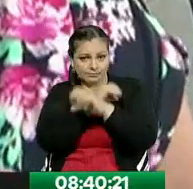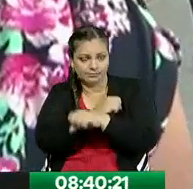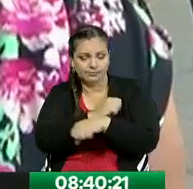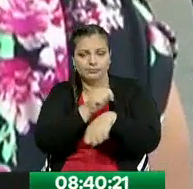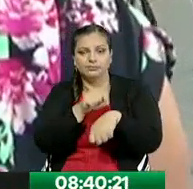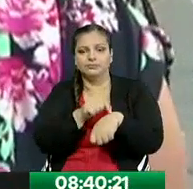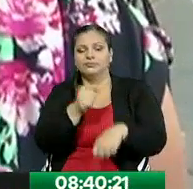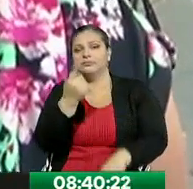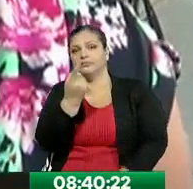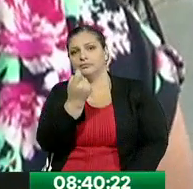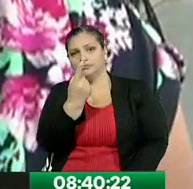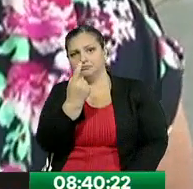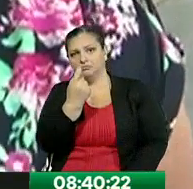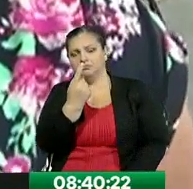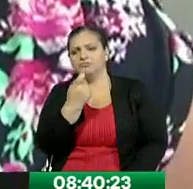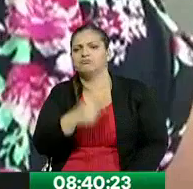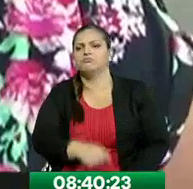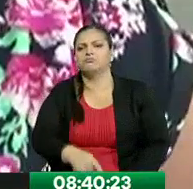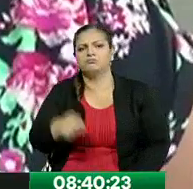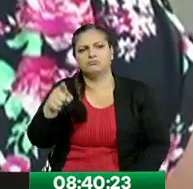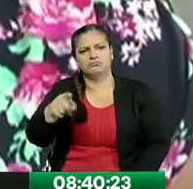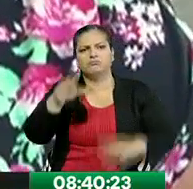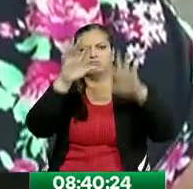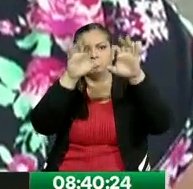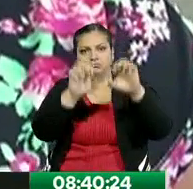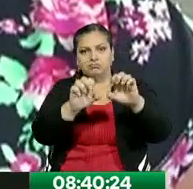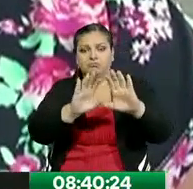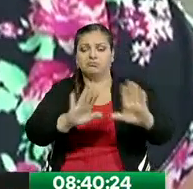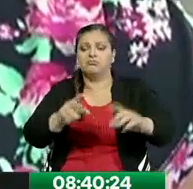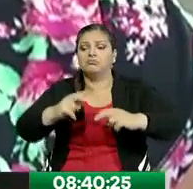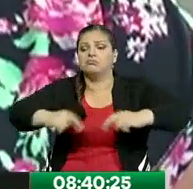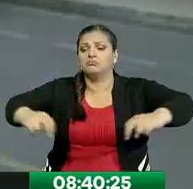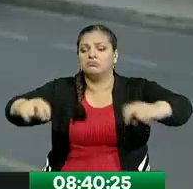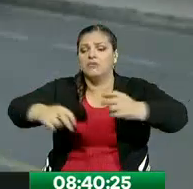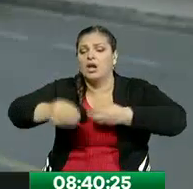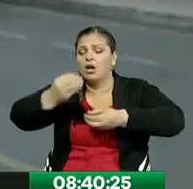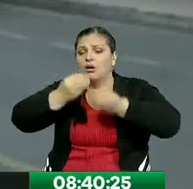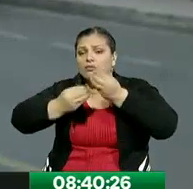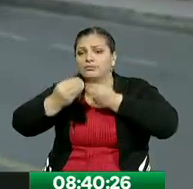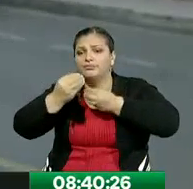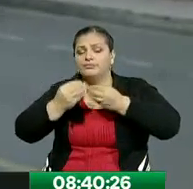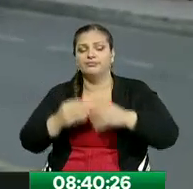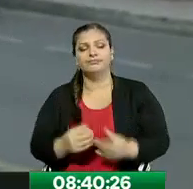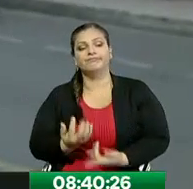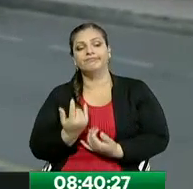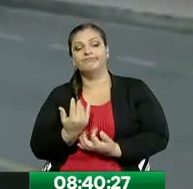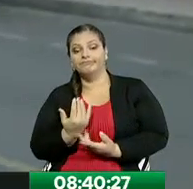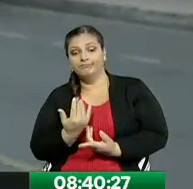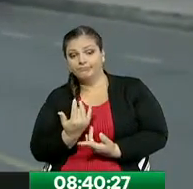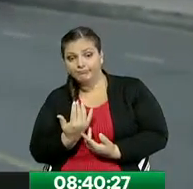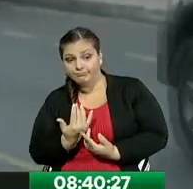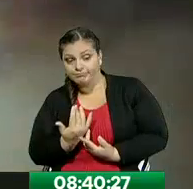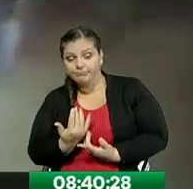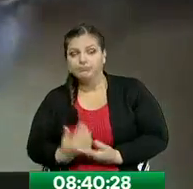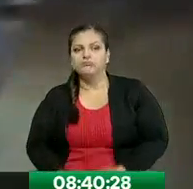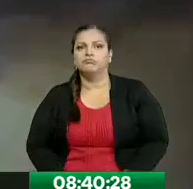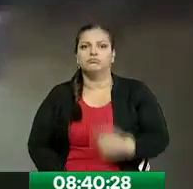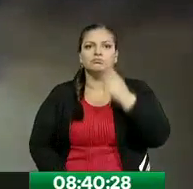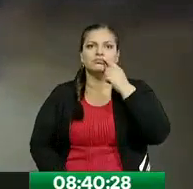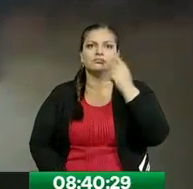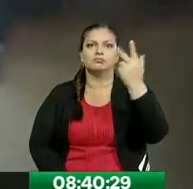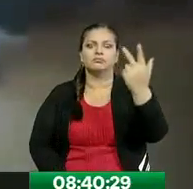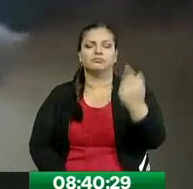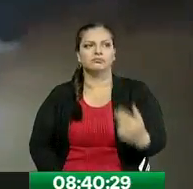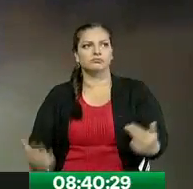teníamos un par de clientes y fueron sorprendidos por tres ladrones. Quienes tienen negocios en la avenida Flavio Reyes aseguran que esta no